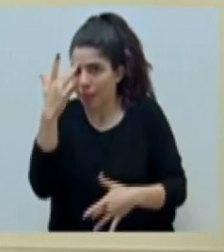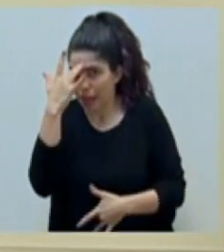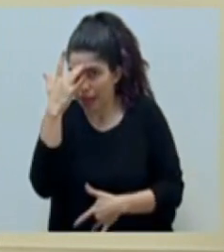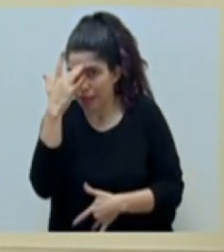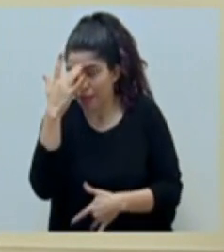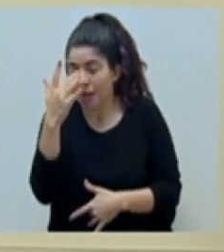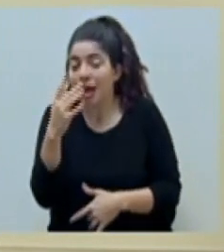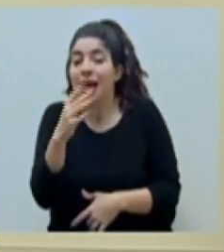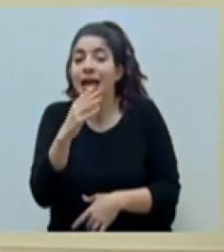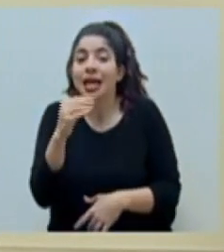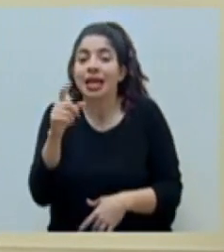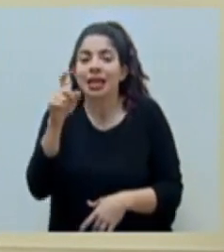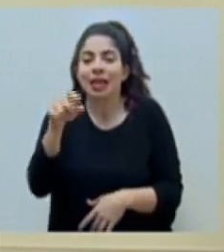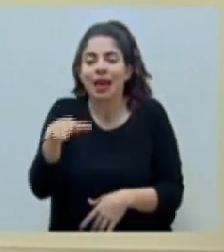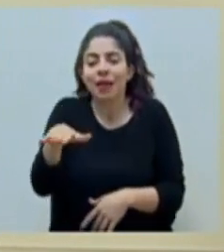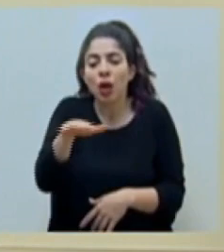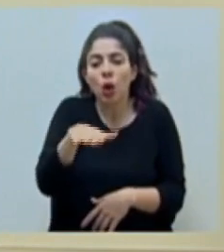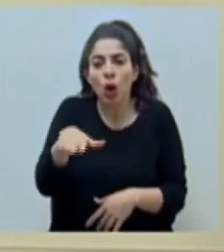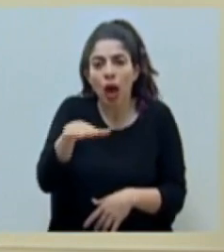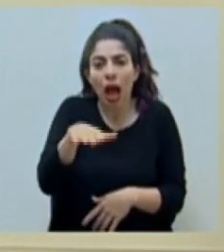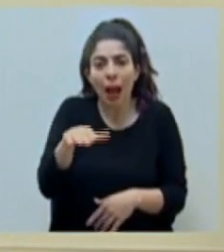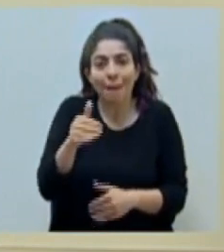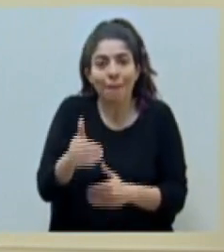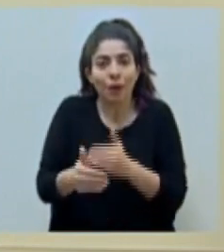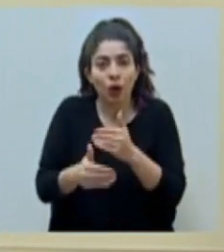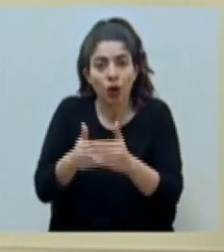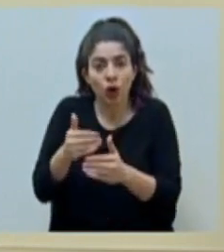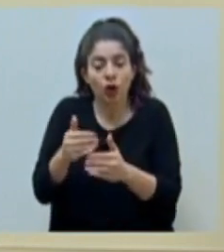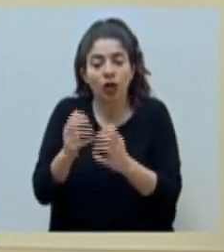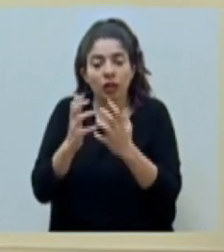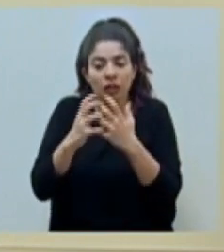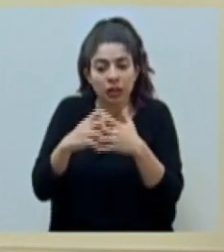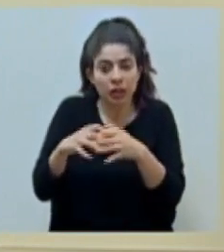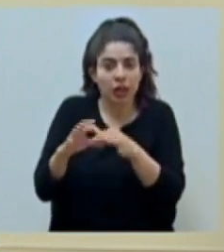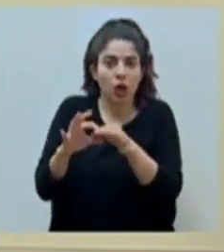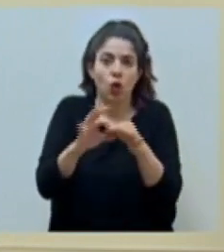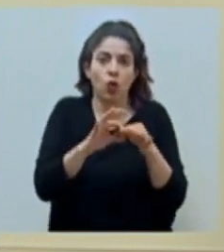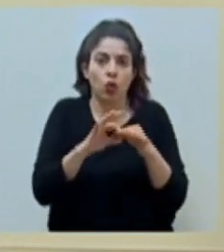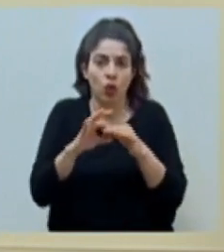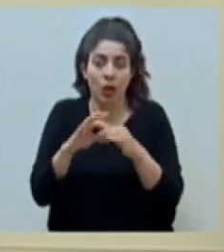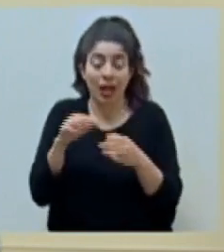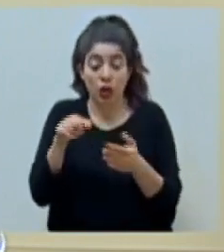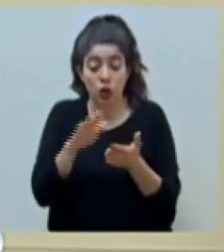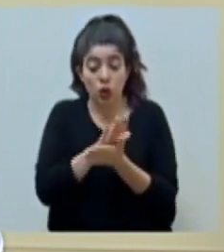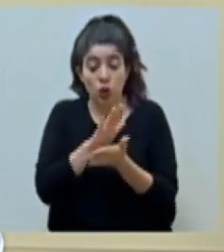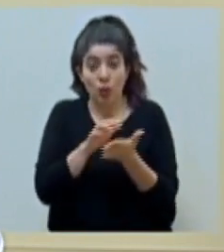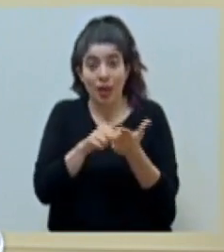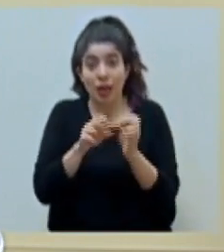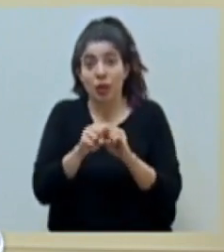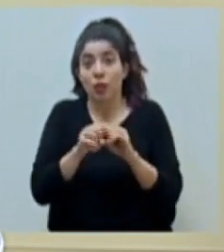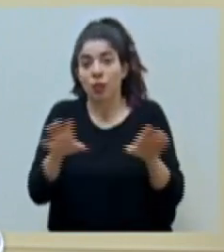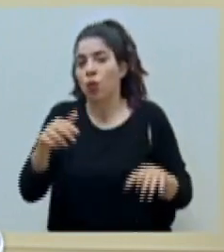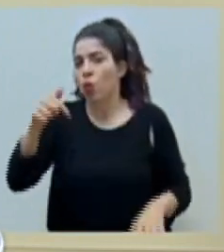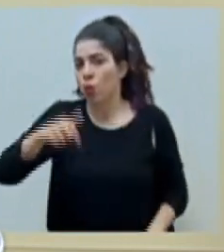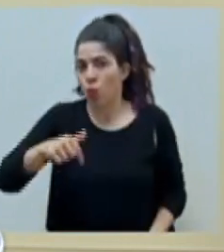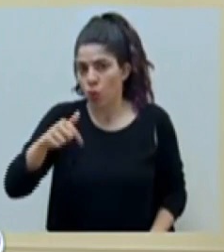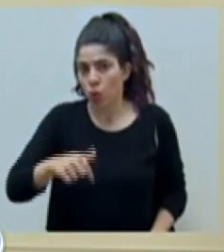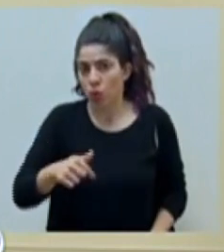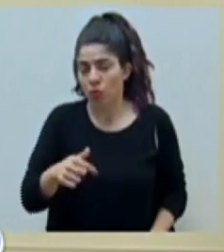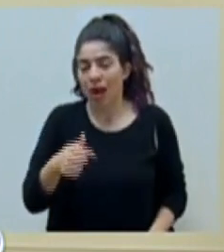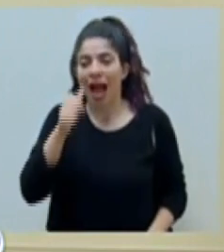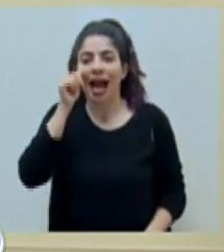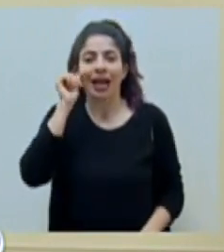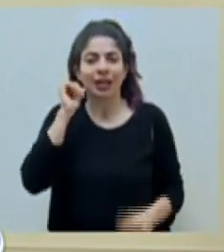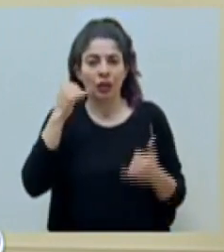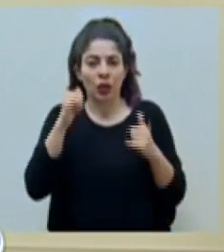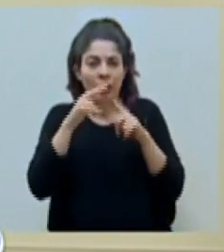que ser a nivel local todo este proceso de coordinación y articulación. Este documento empezará a circular el día de hoy. Todavía ayer